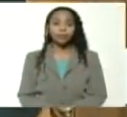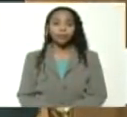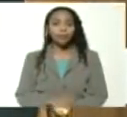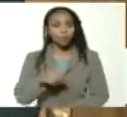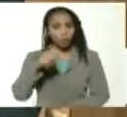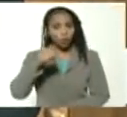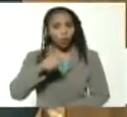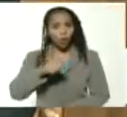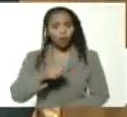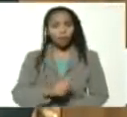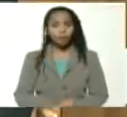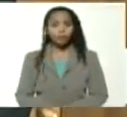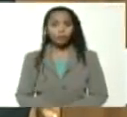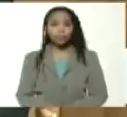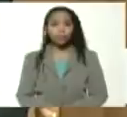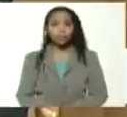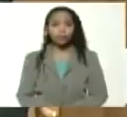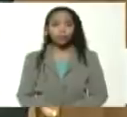Hoy